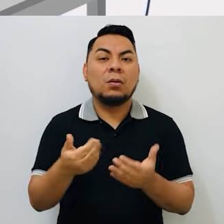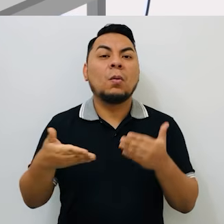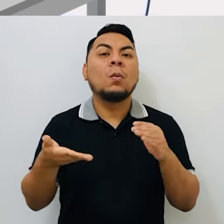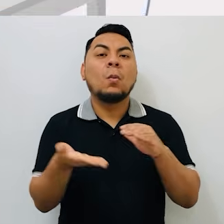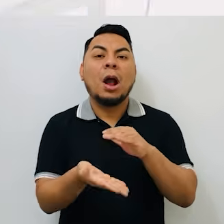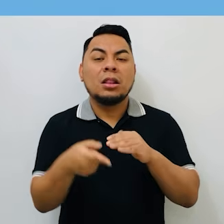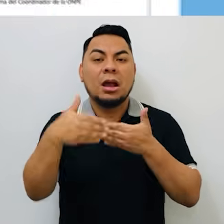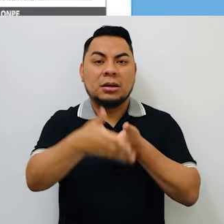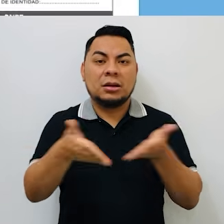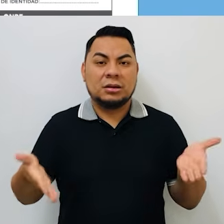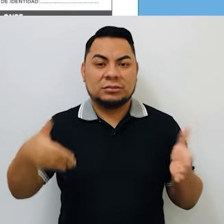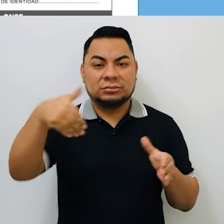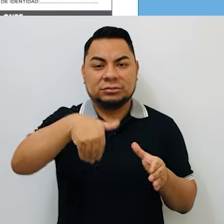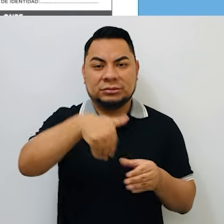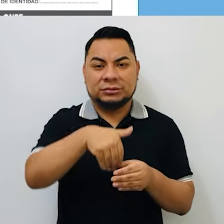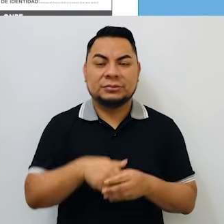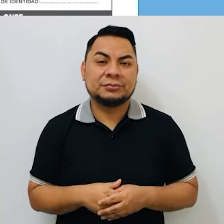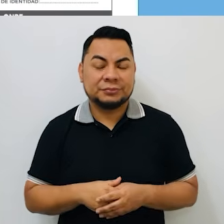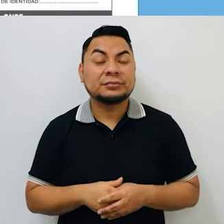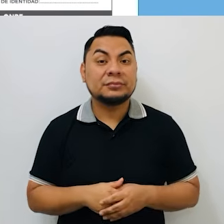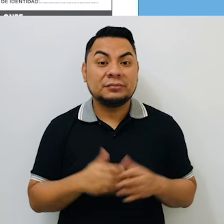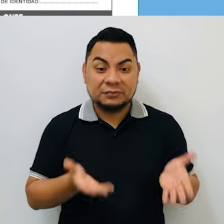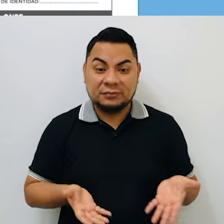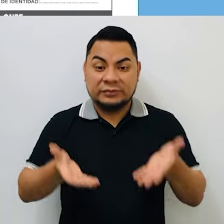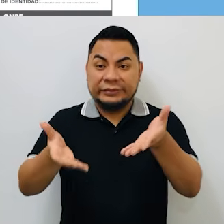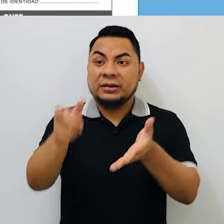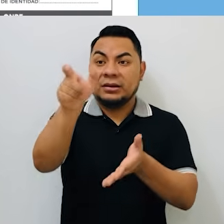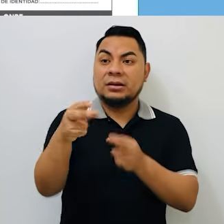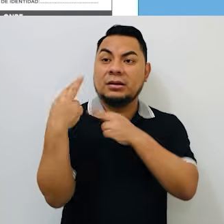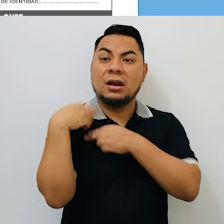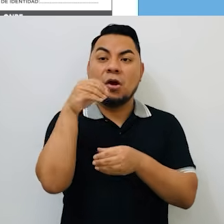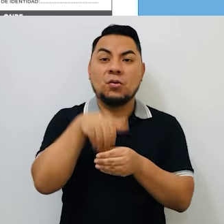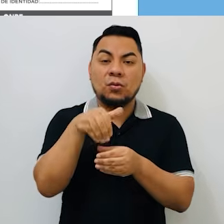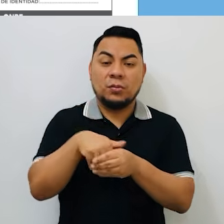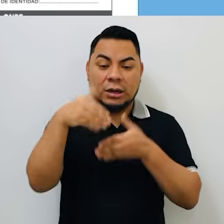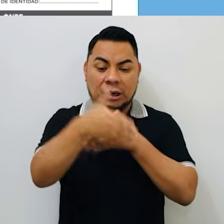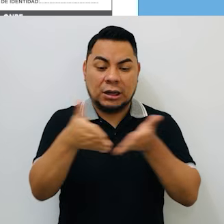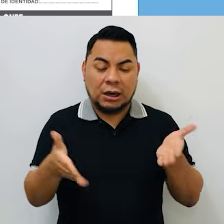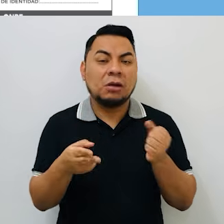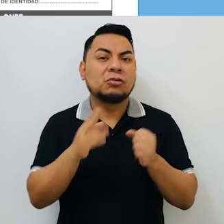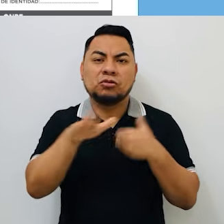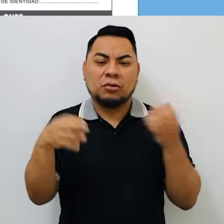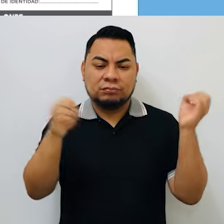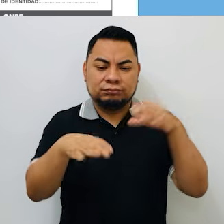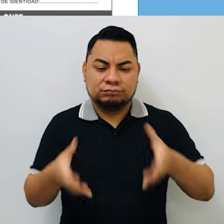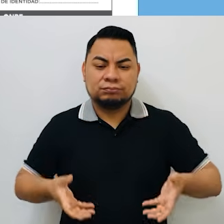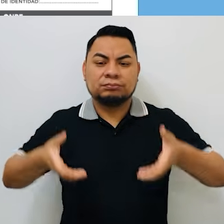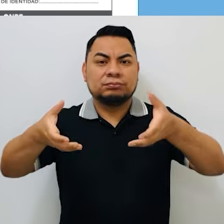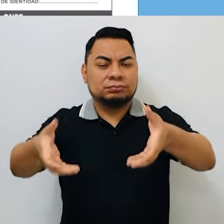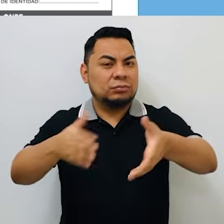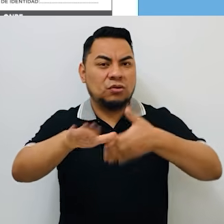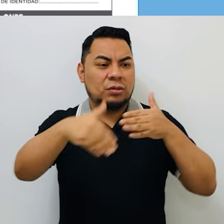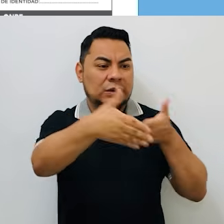se la guarda en la caja de restos electorales. Se entrega al personal de la OMPE la caja de restos